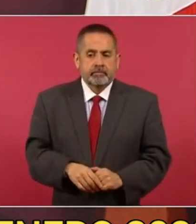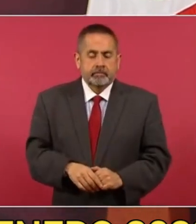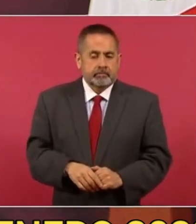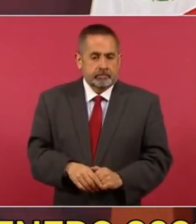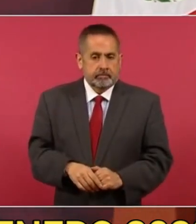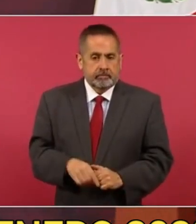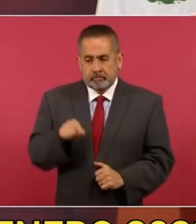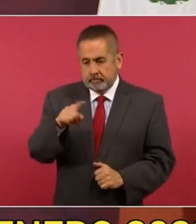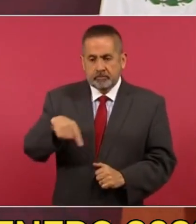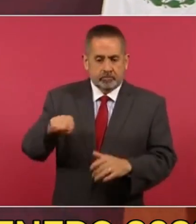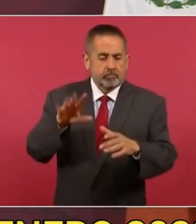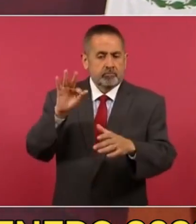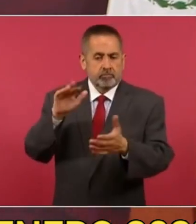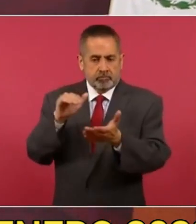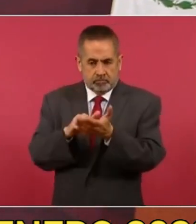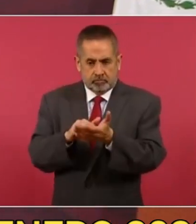De esos 40,000,